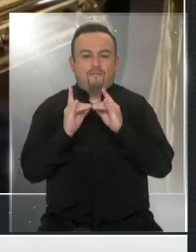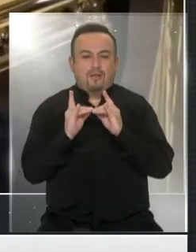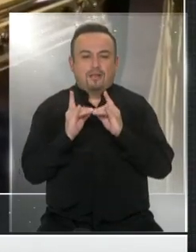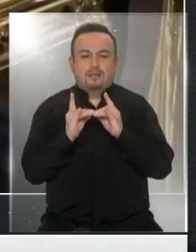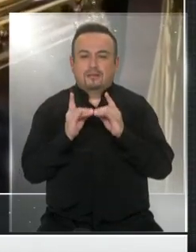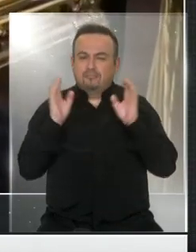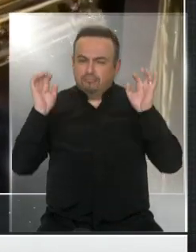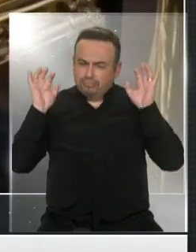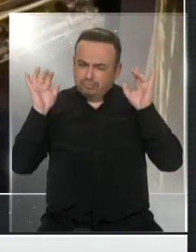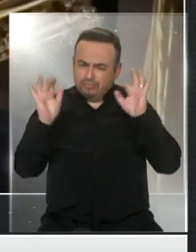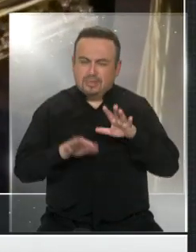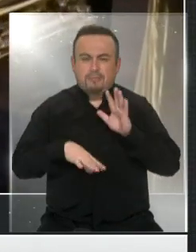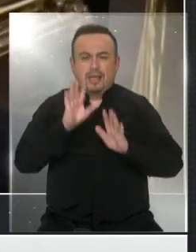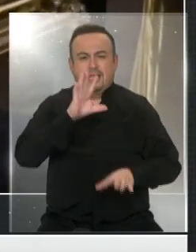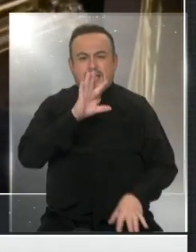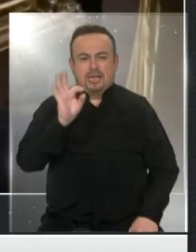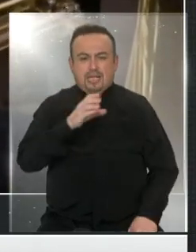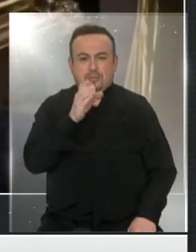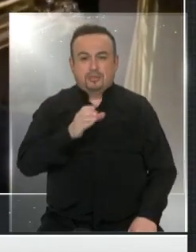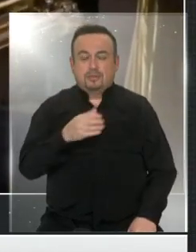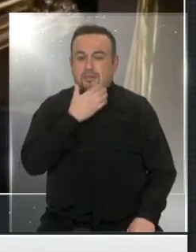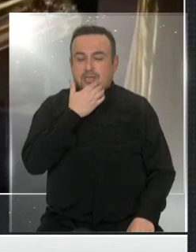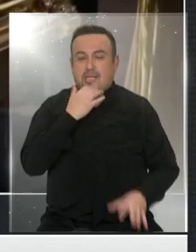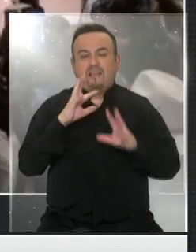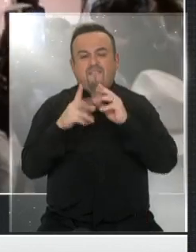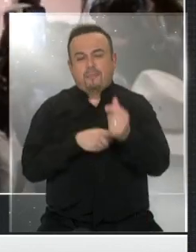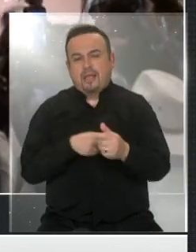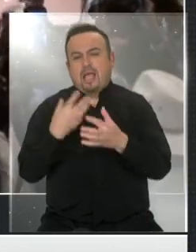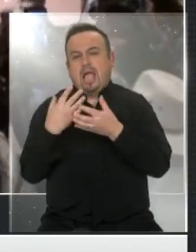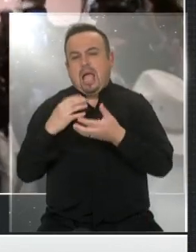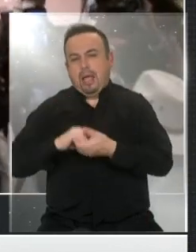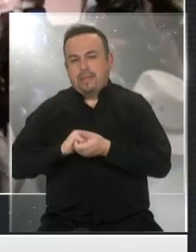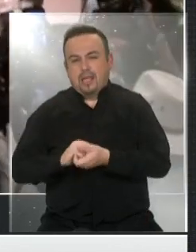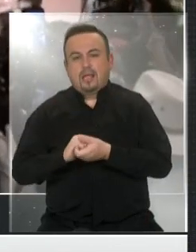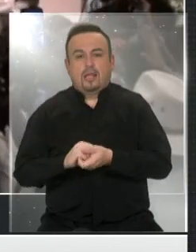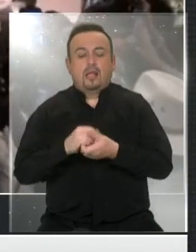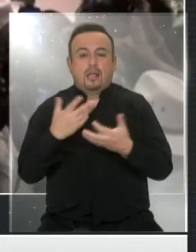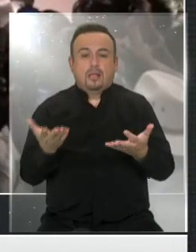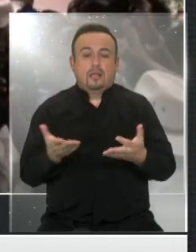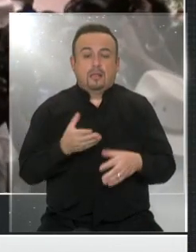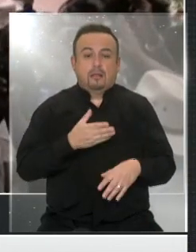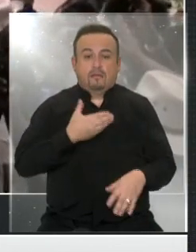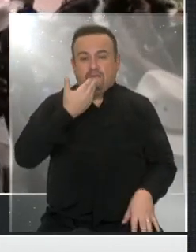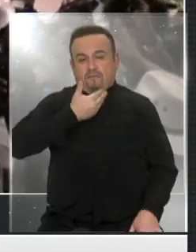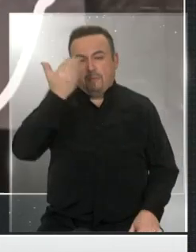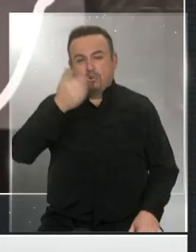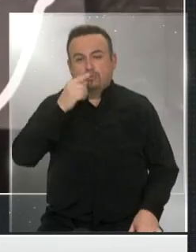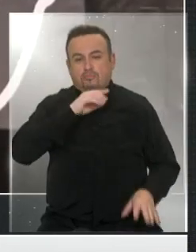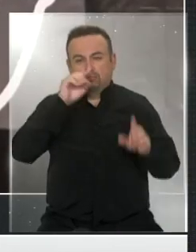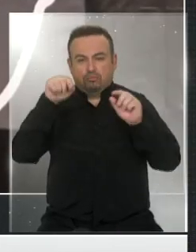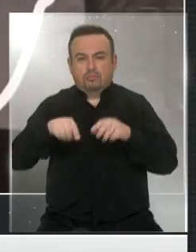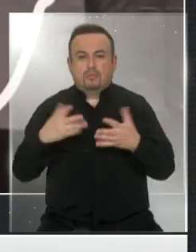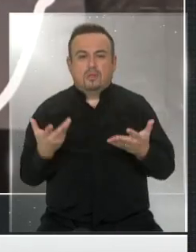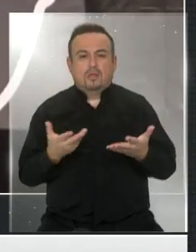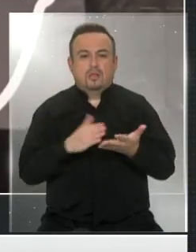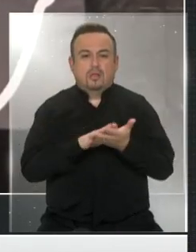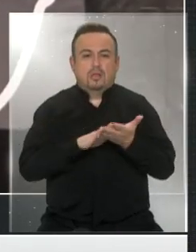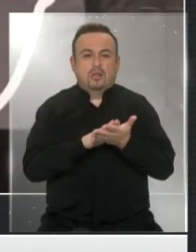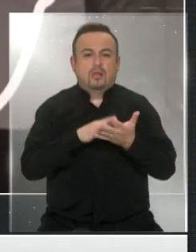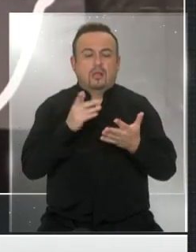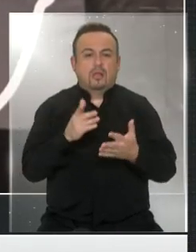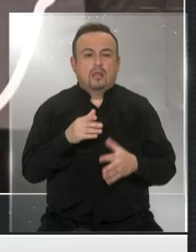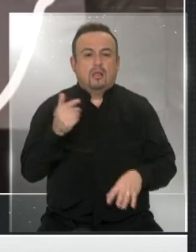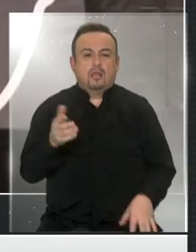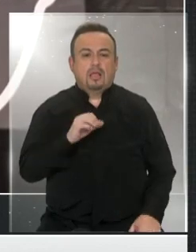al que asistieron más de 500 personas, entre familiares, amigos, personalidades también famosos, como por ejemplo el